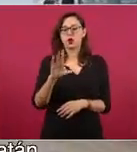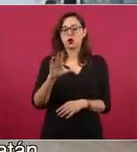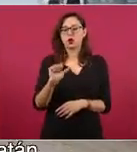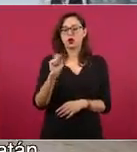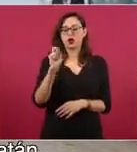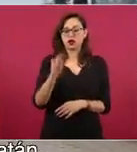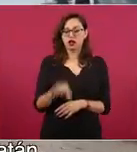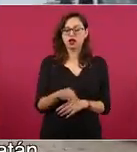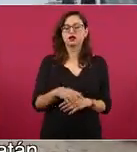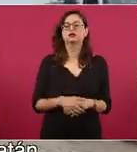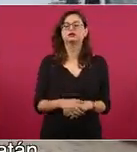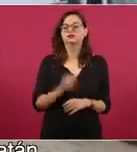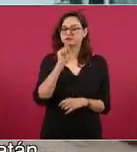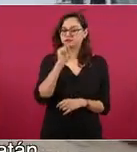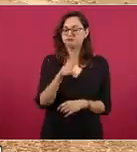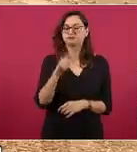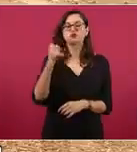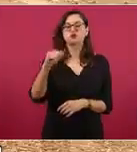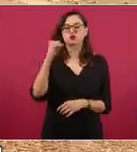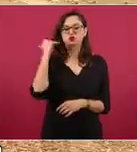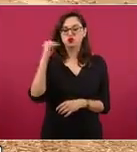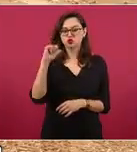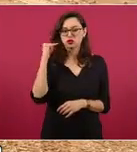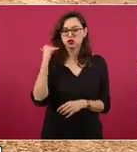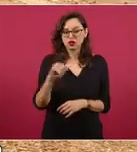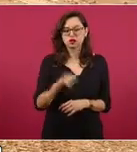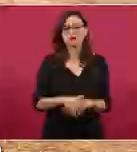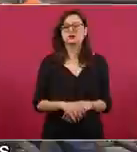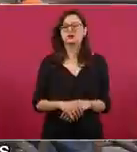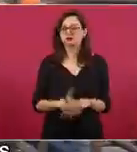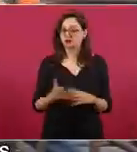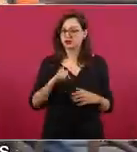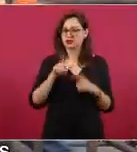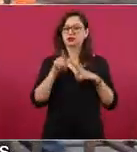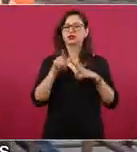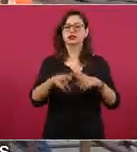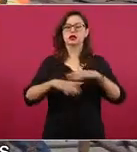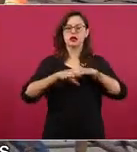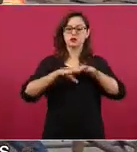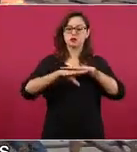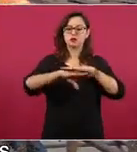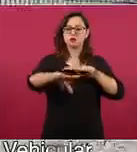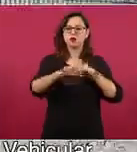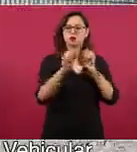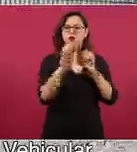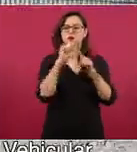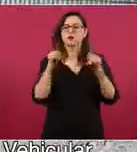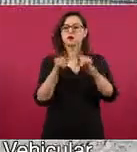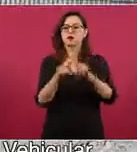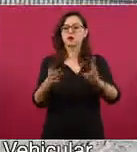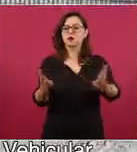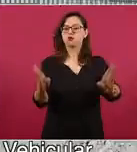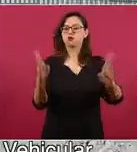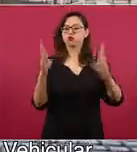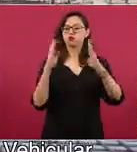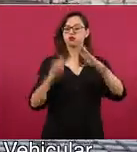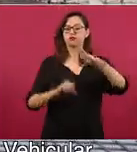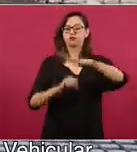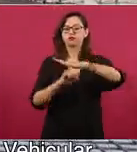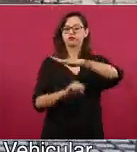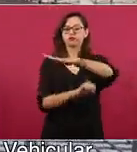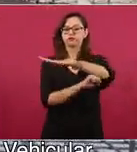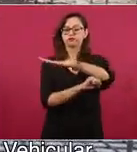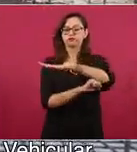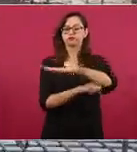de Cantunil, también en Yucatán, avanzan los trabajos del terraplén y se construyen los muros laterales para dar apoyo y rigidez a un